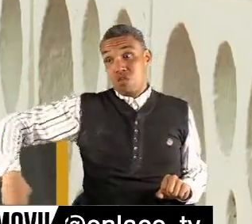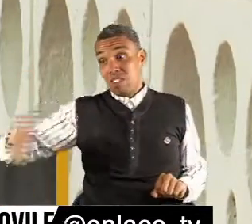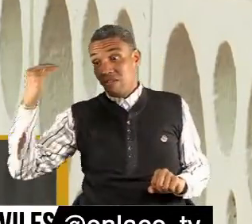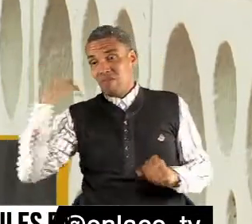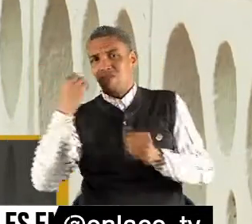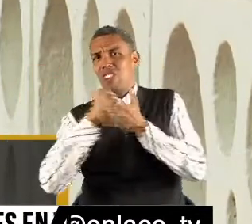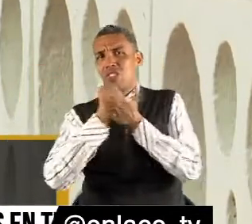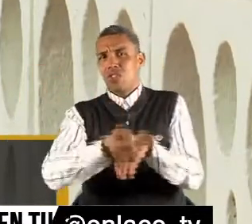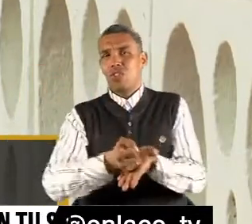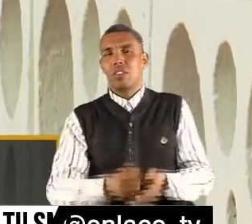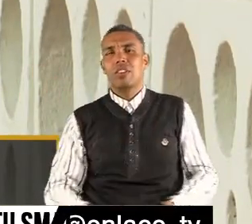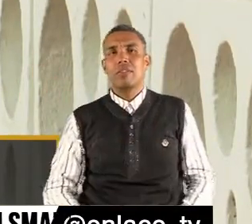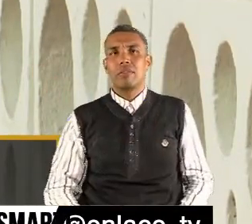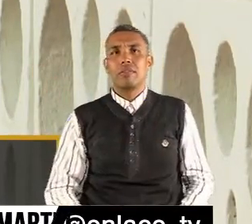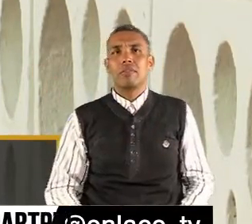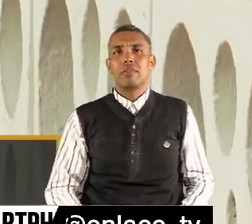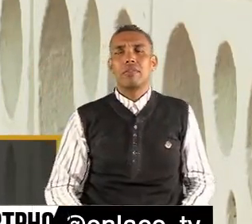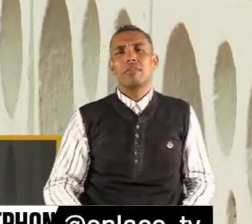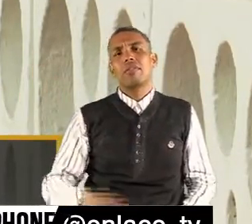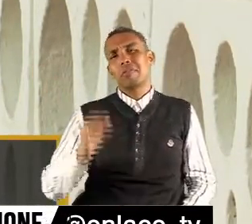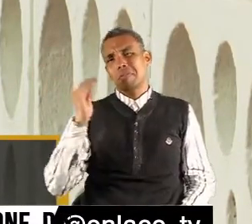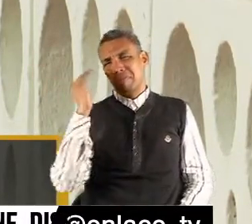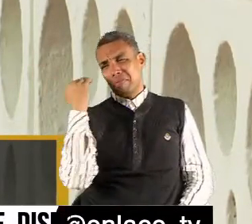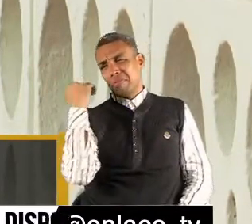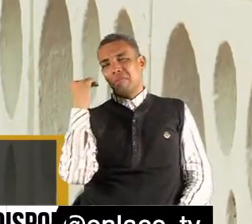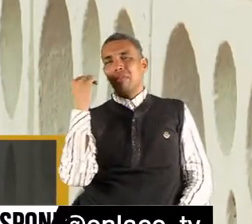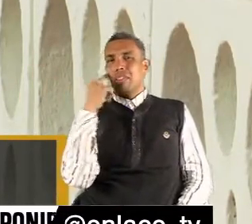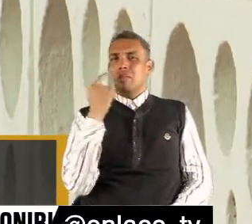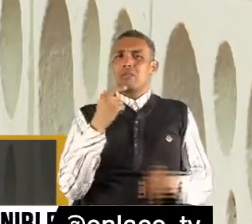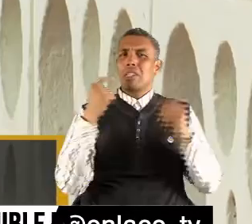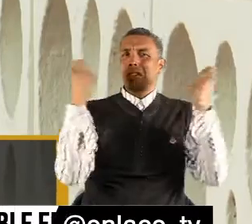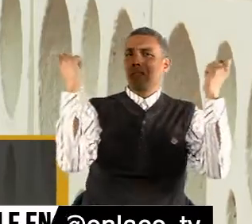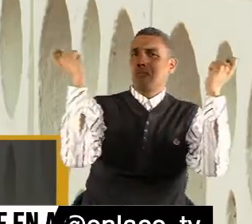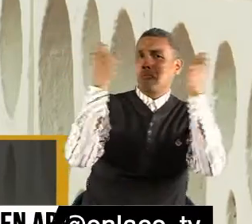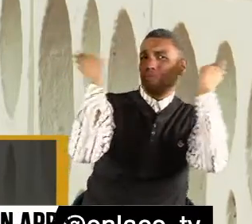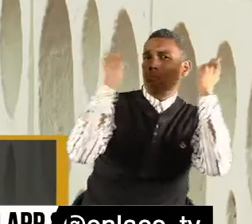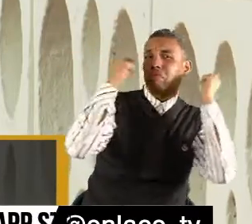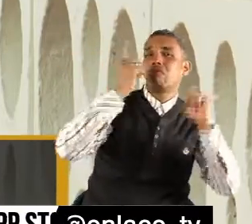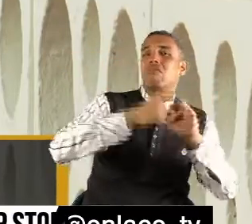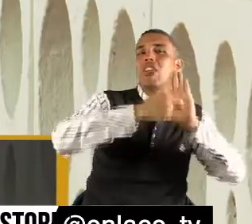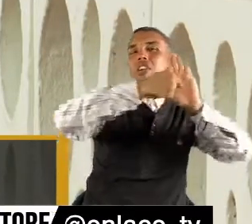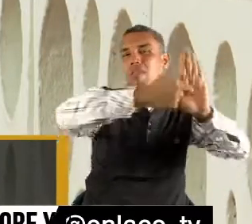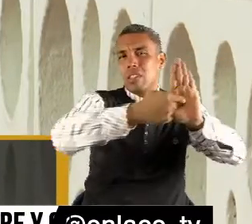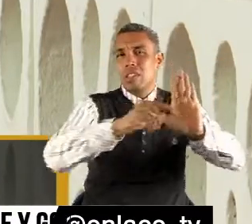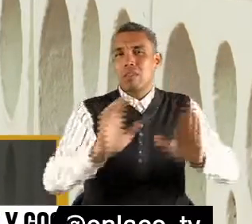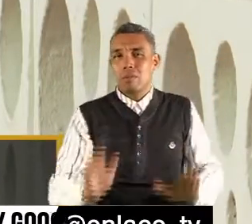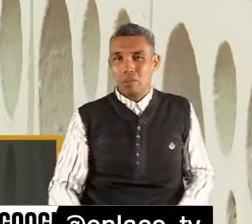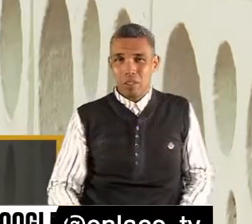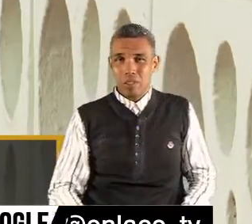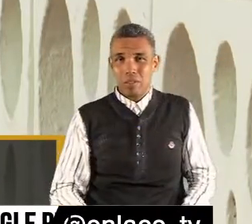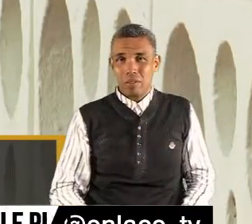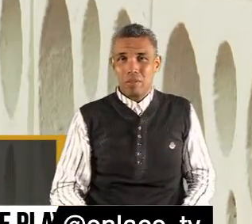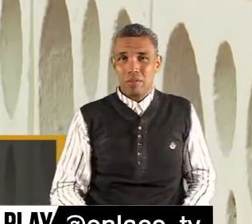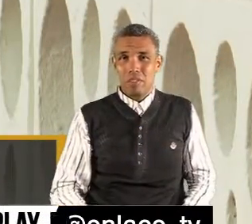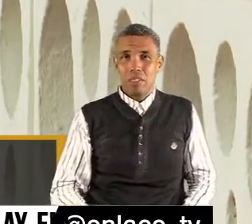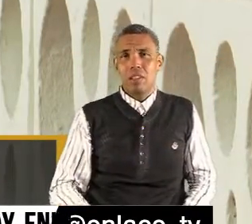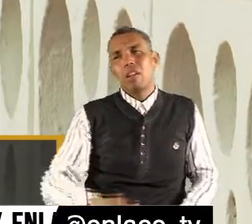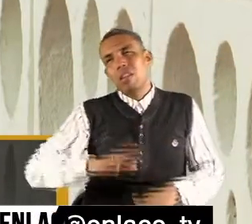en papel reciclable porque no había ni para comprar una cartulina y sorpresa que en 3